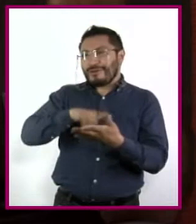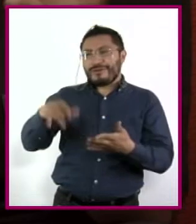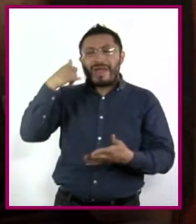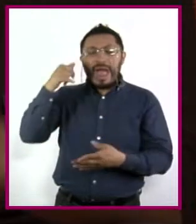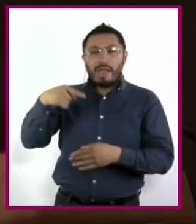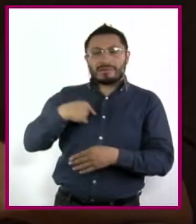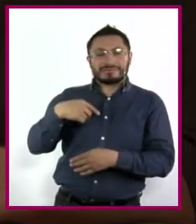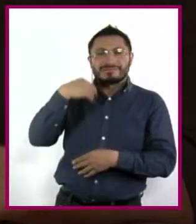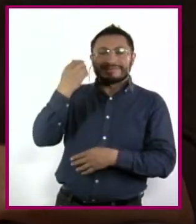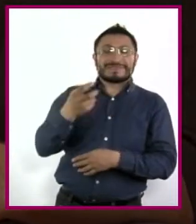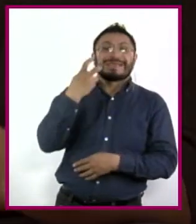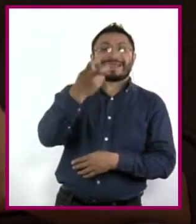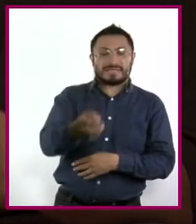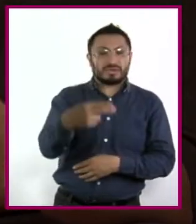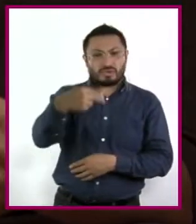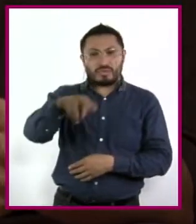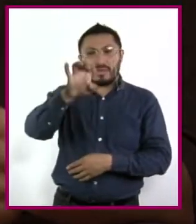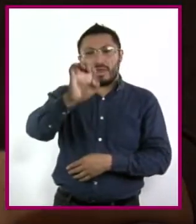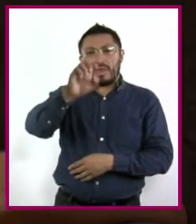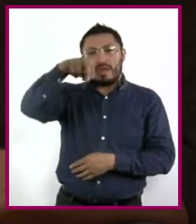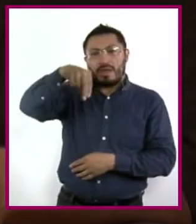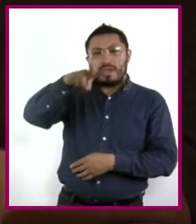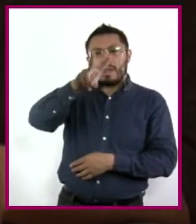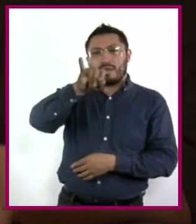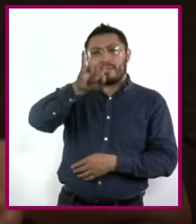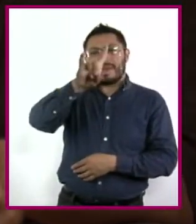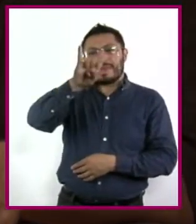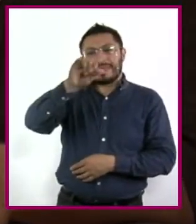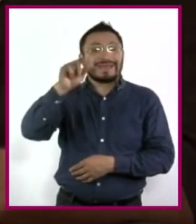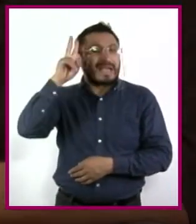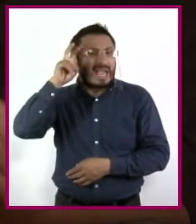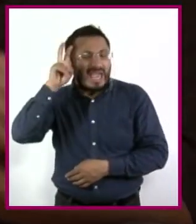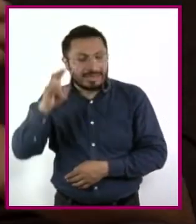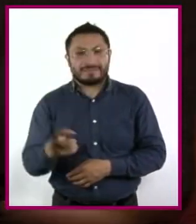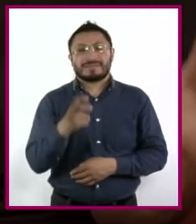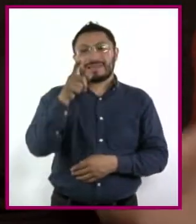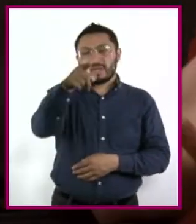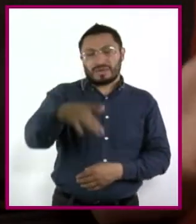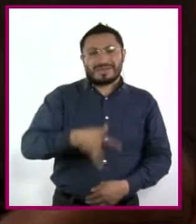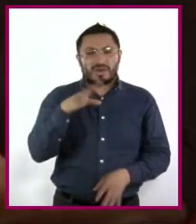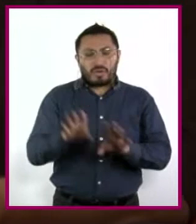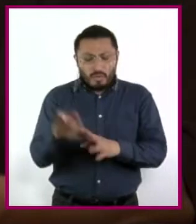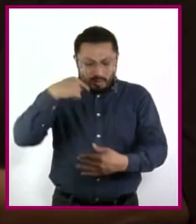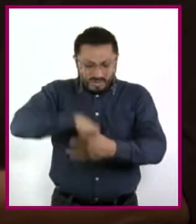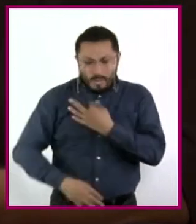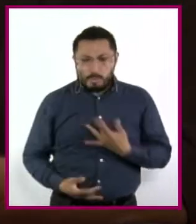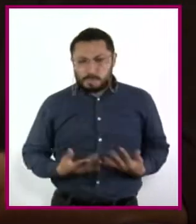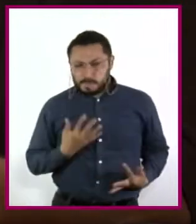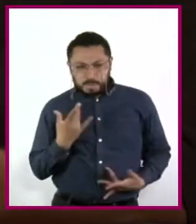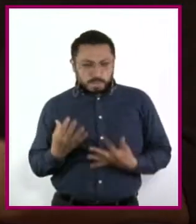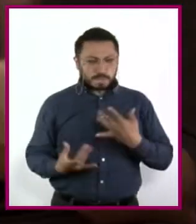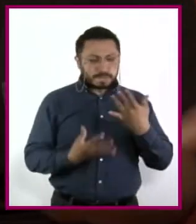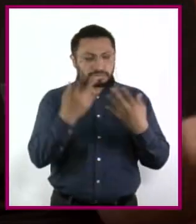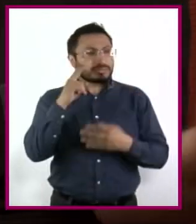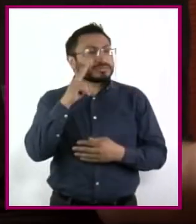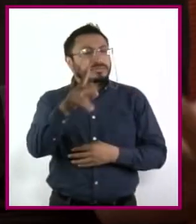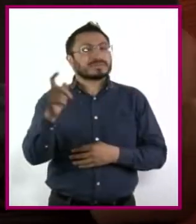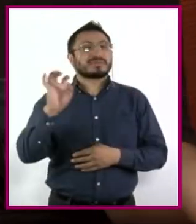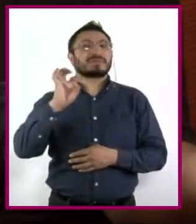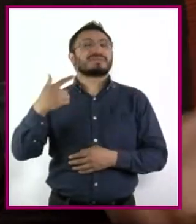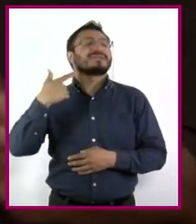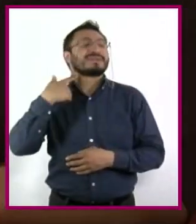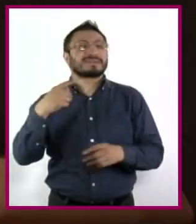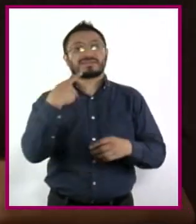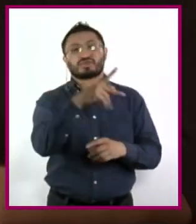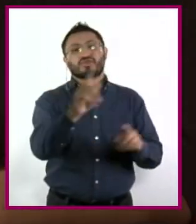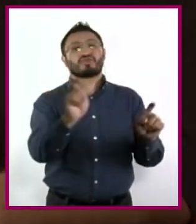eso se llama envidia. Si sientes que una especie de fuego te sube desde las entrañas cuando ves a tu exnovio con su novia actual